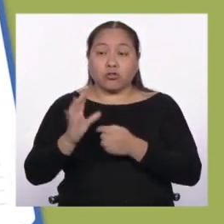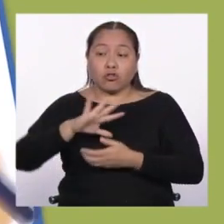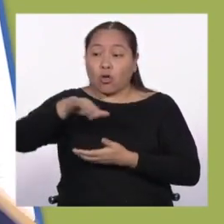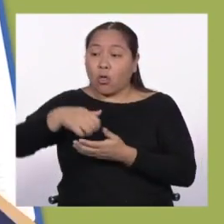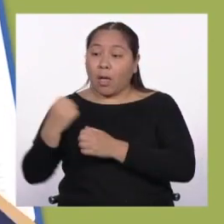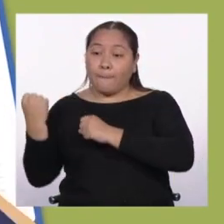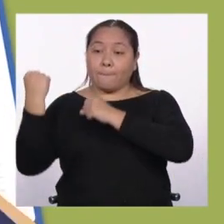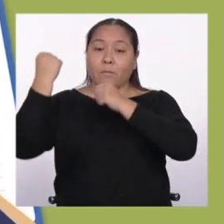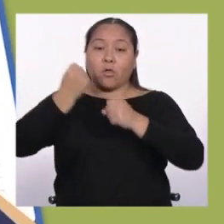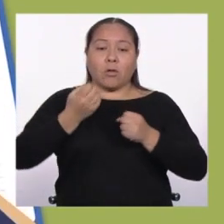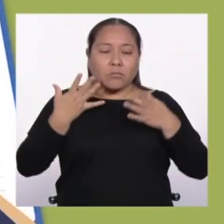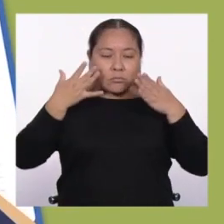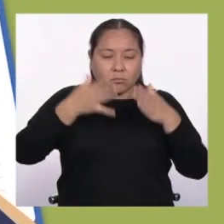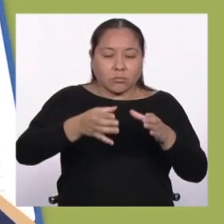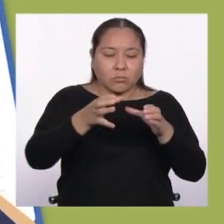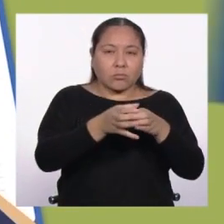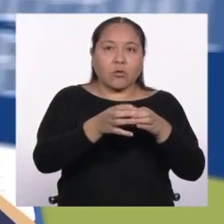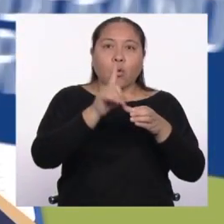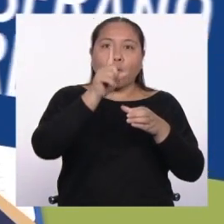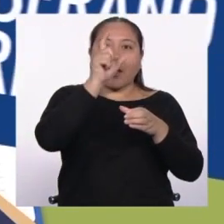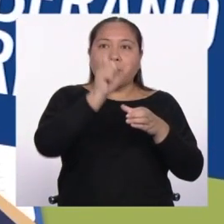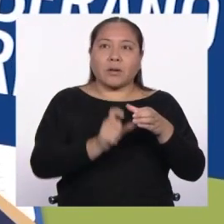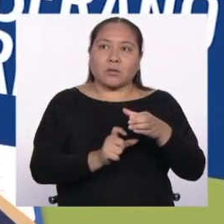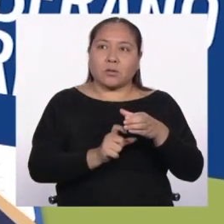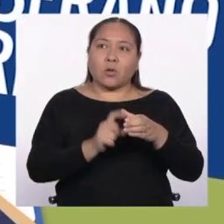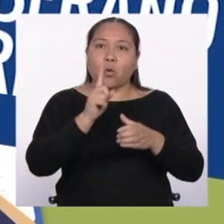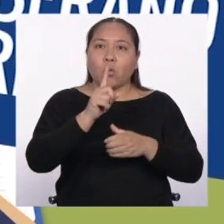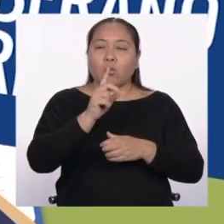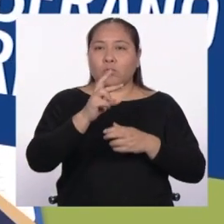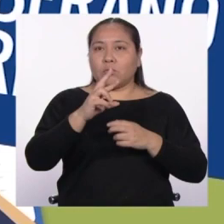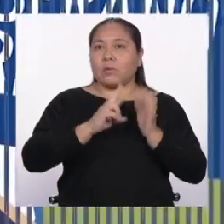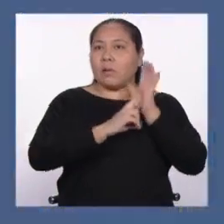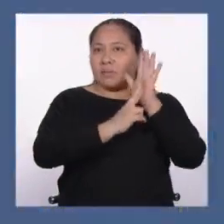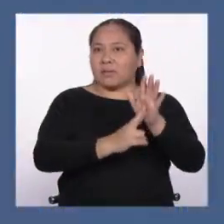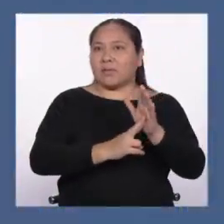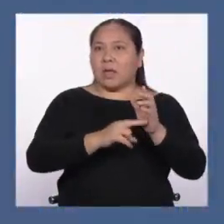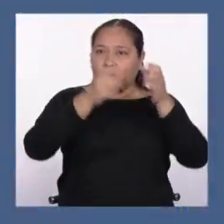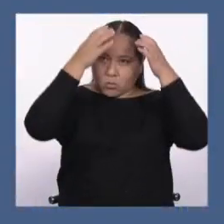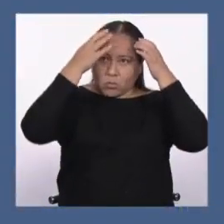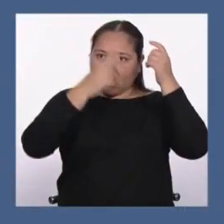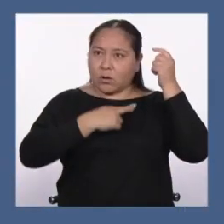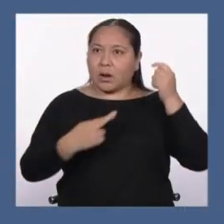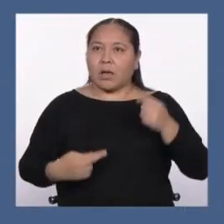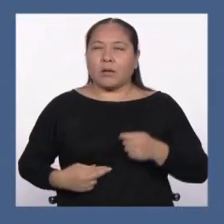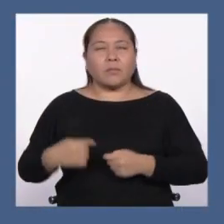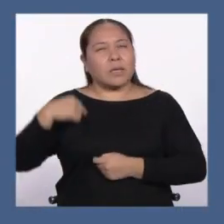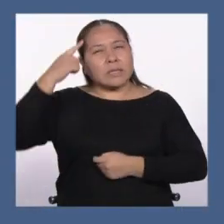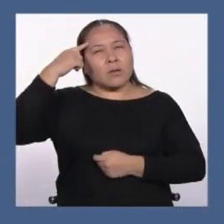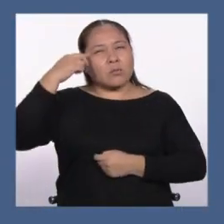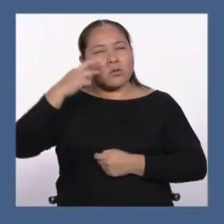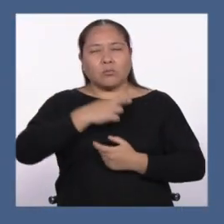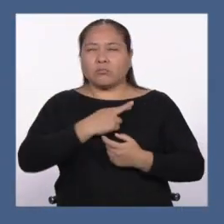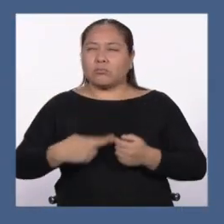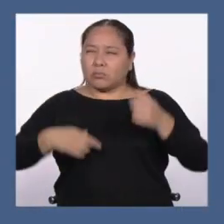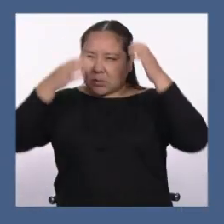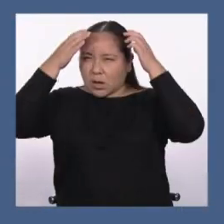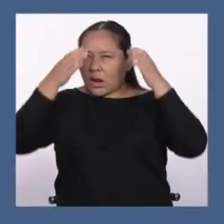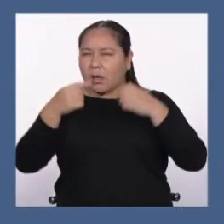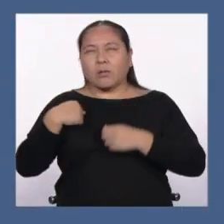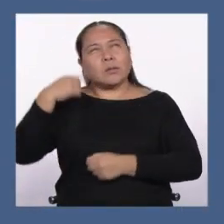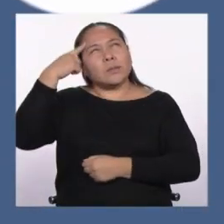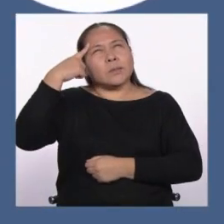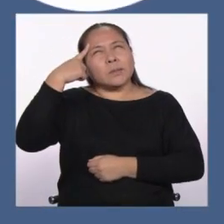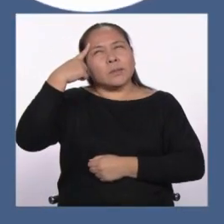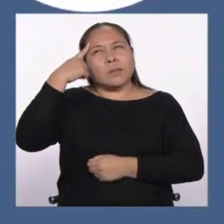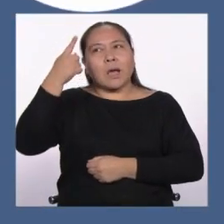un estado se centra en una sola persona, un soberano o un rey. Y cuando pensamos en un rey, seguro lo primero que viene a nuestra